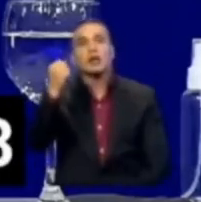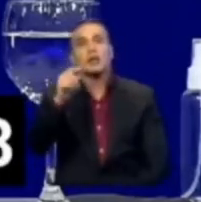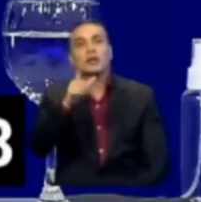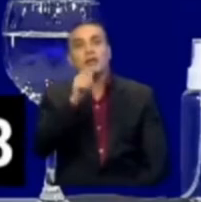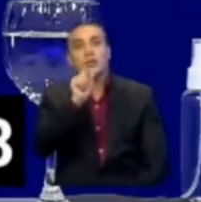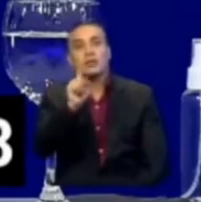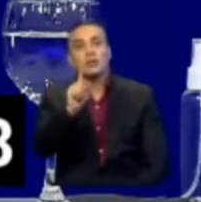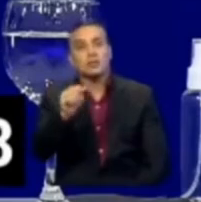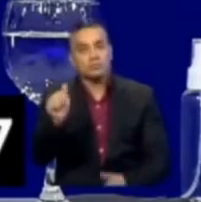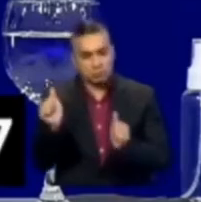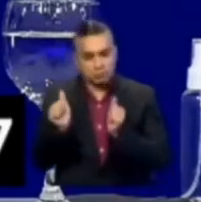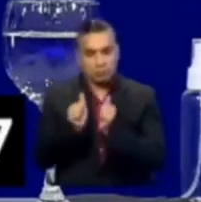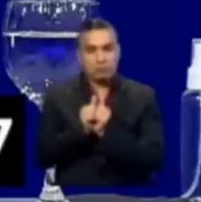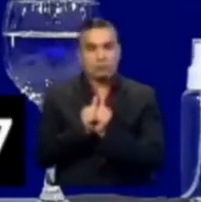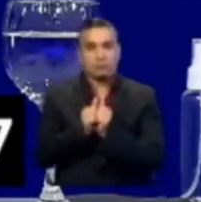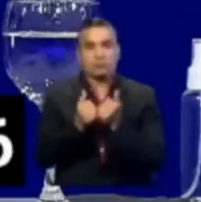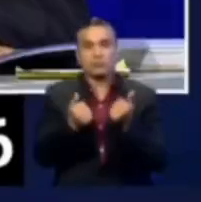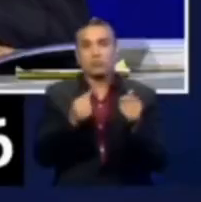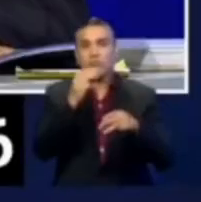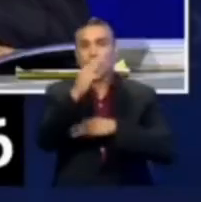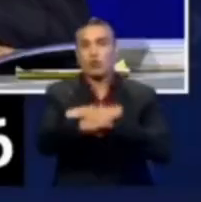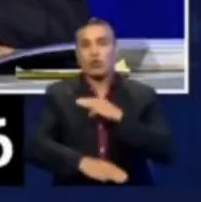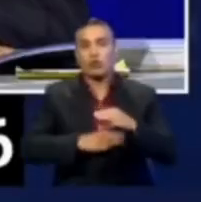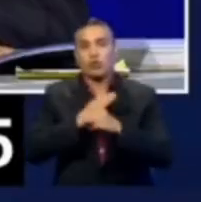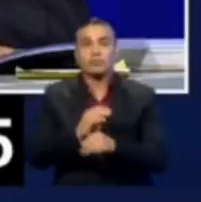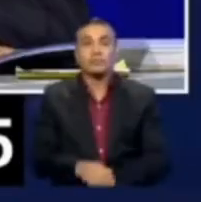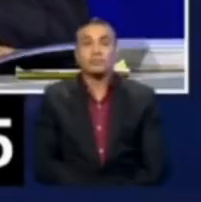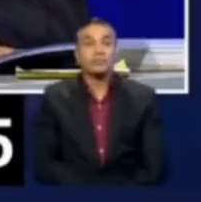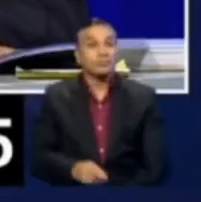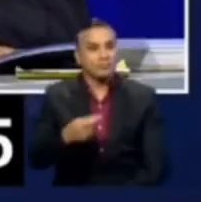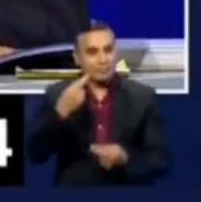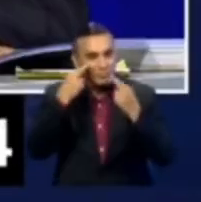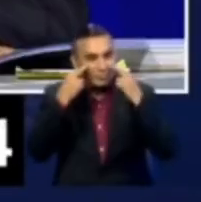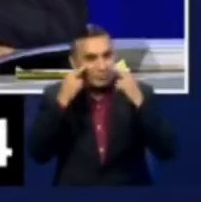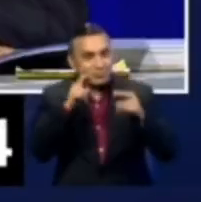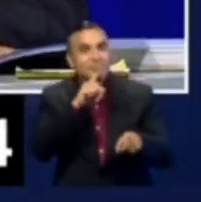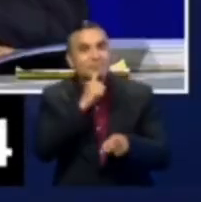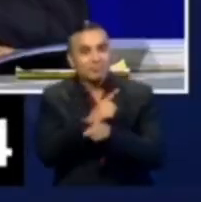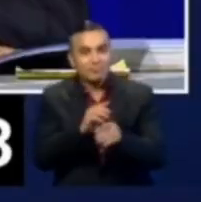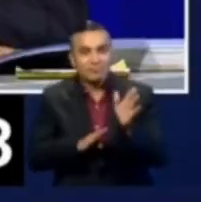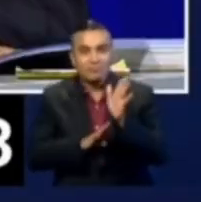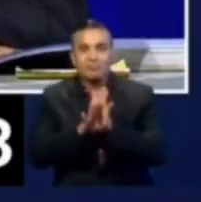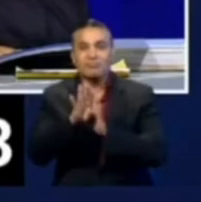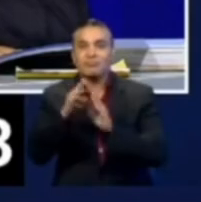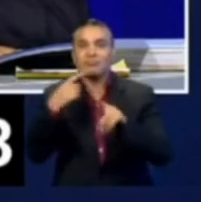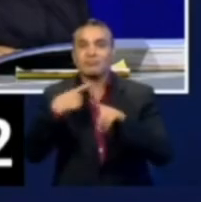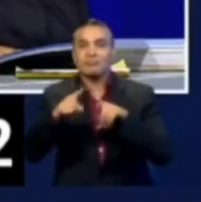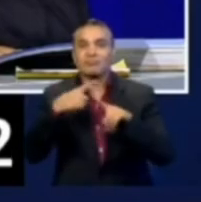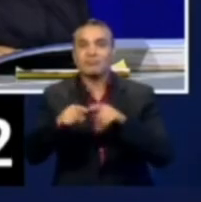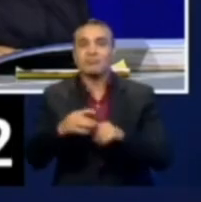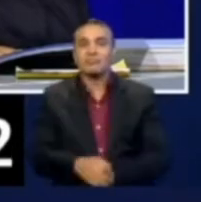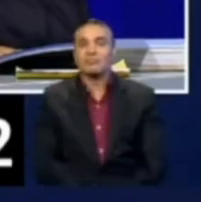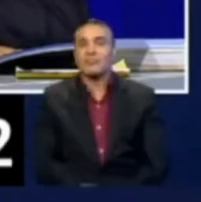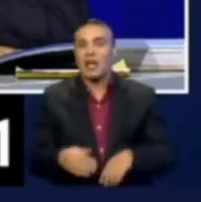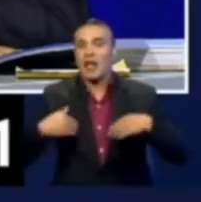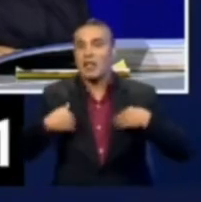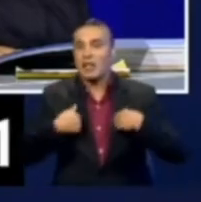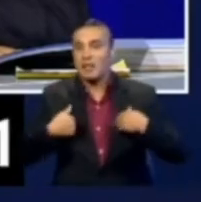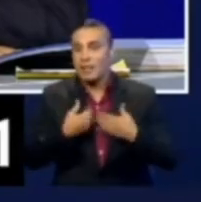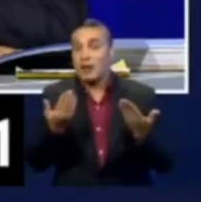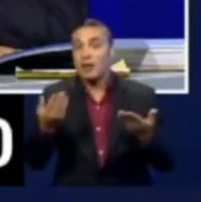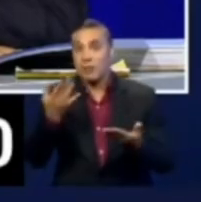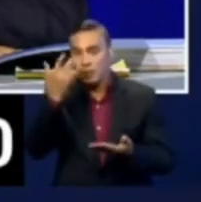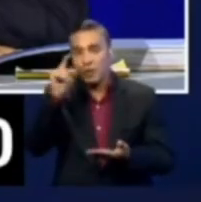quienes nos acompañan en este planeta. Tenemos que reconocer también los avances de las distintas especies, porque son